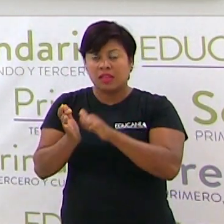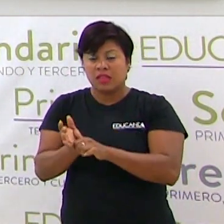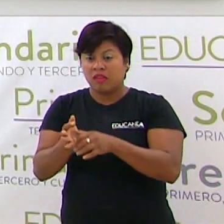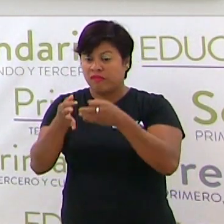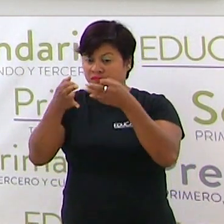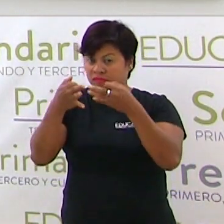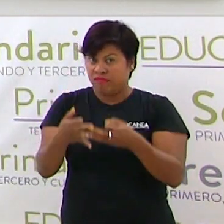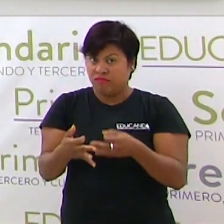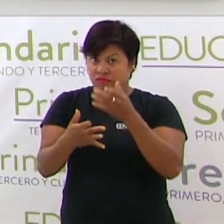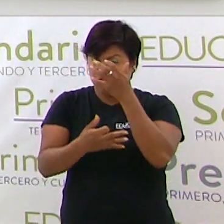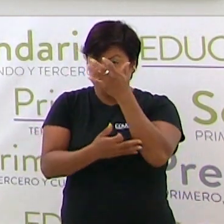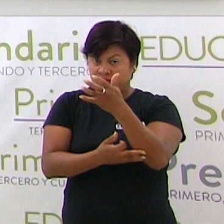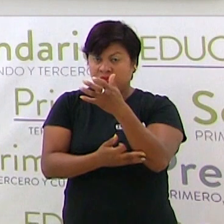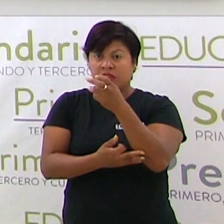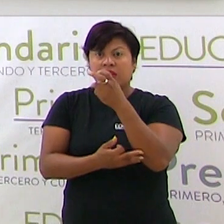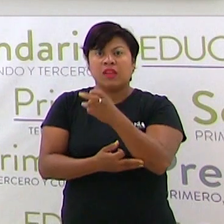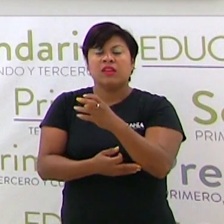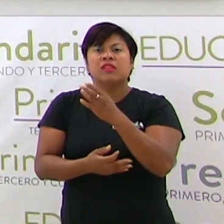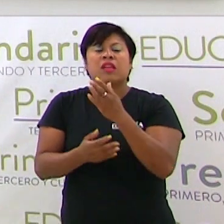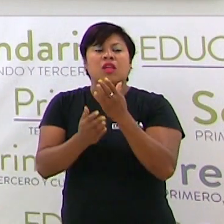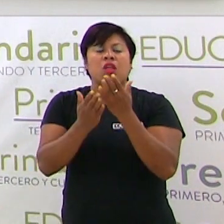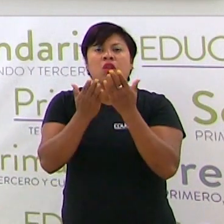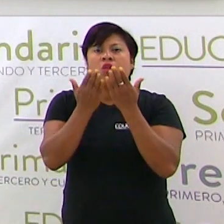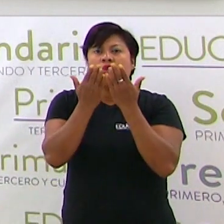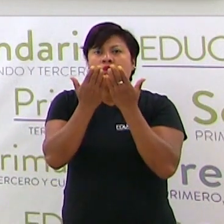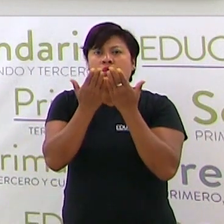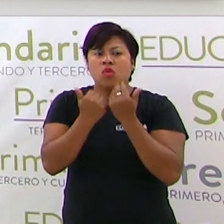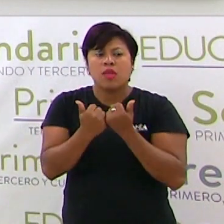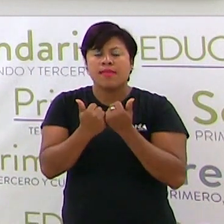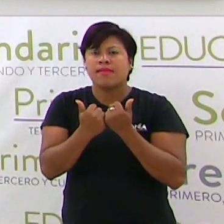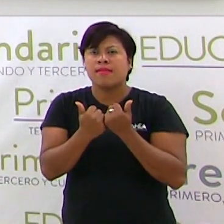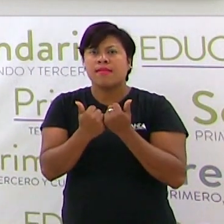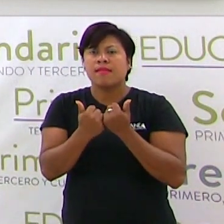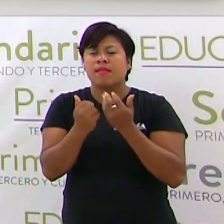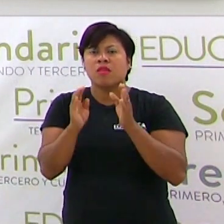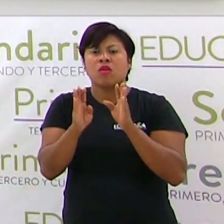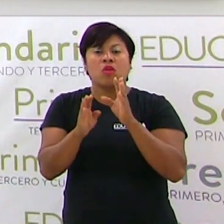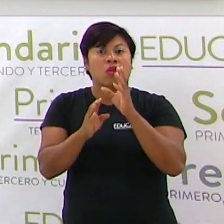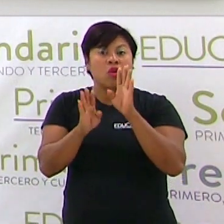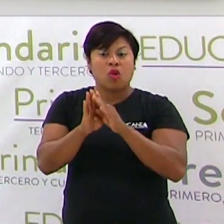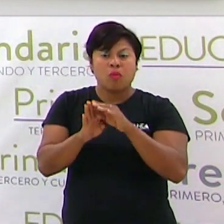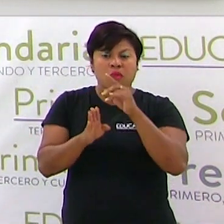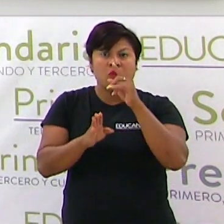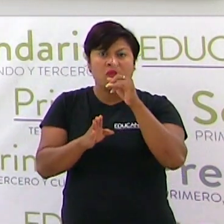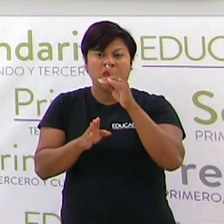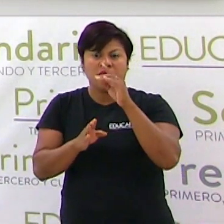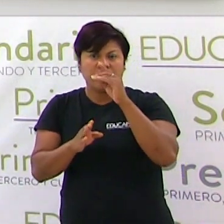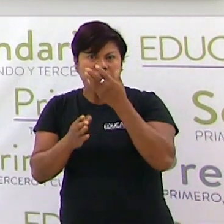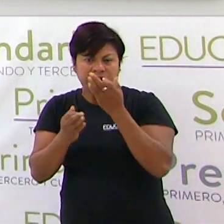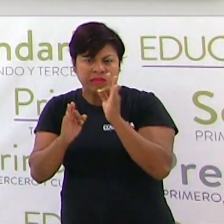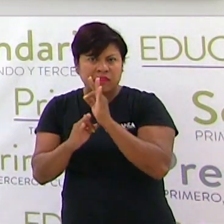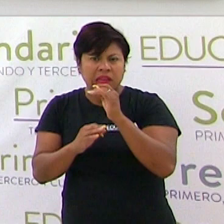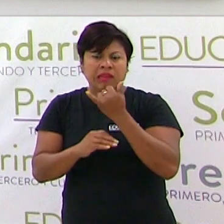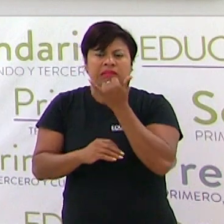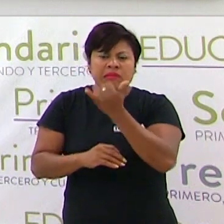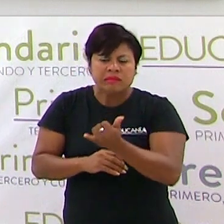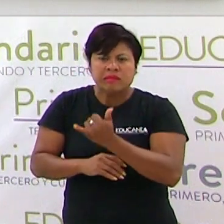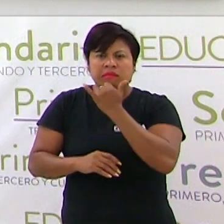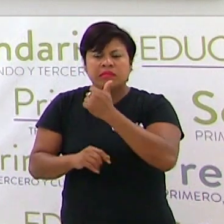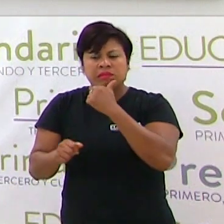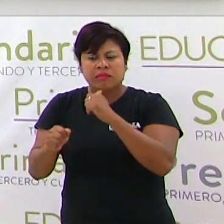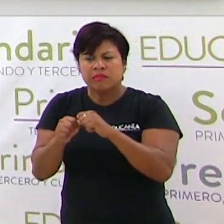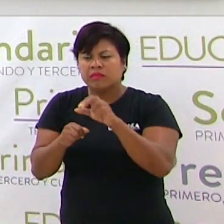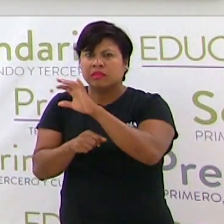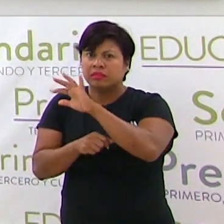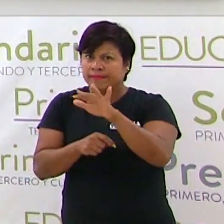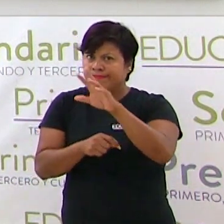formal se carece de, no pueden haber faltas de ortografía, vamos a escribirlo, tampoco en